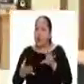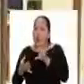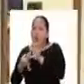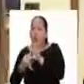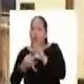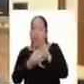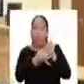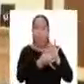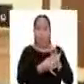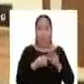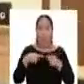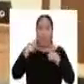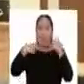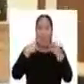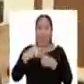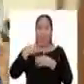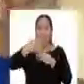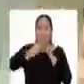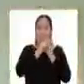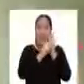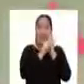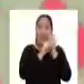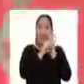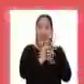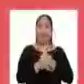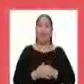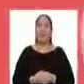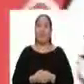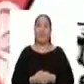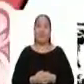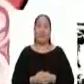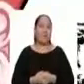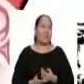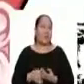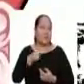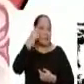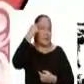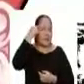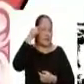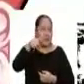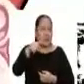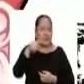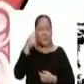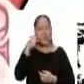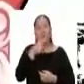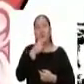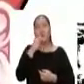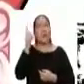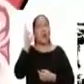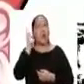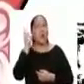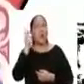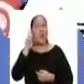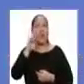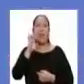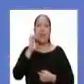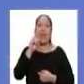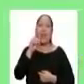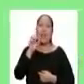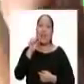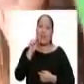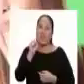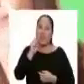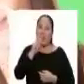Perú? Te cuento eso y más en el siguiente video. ¿Qué es lo primero que se te viene a la mente cuando oyes redes viales? A